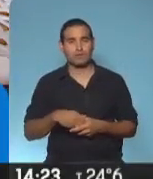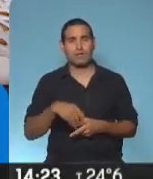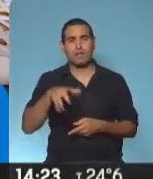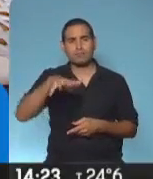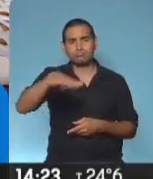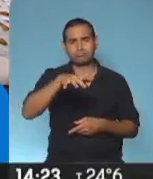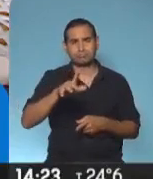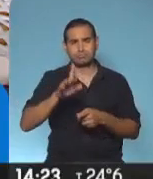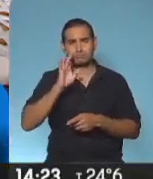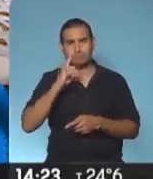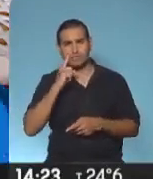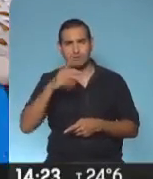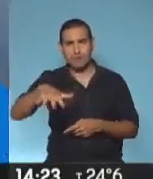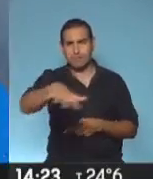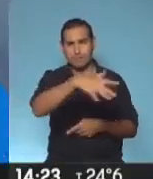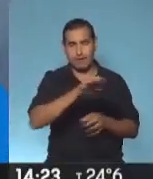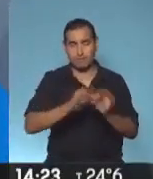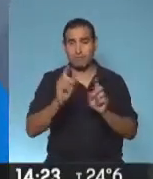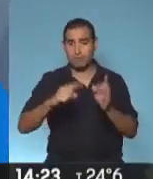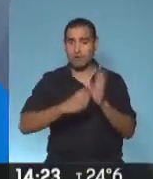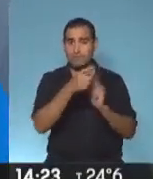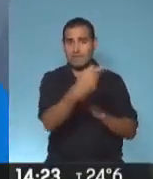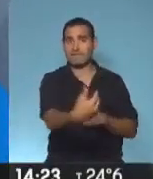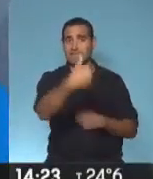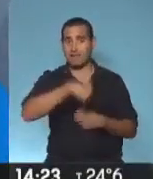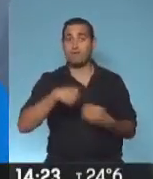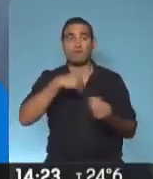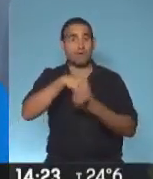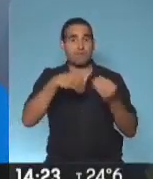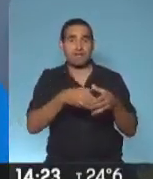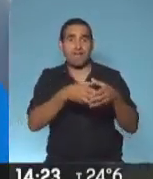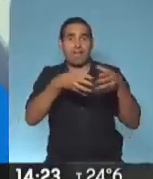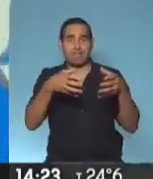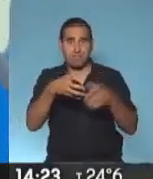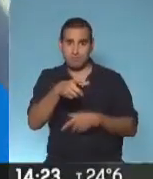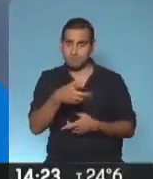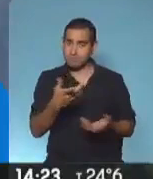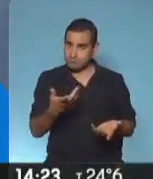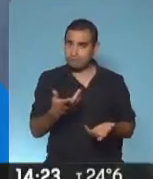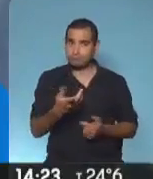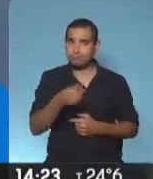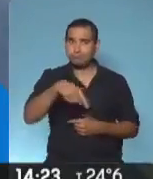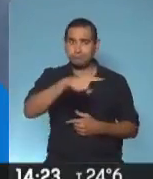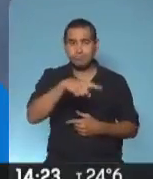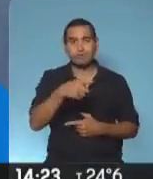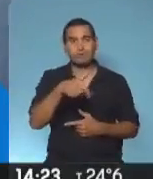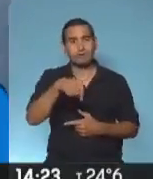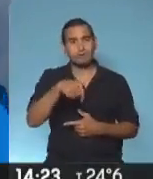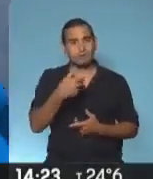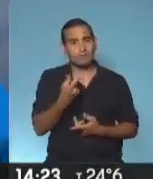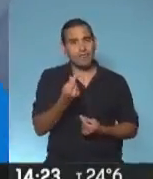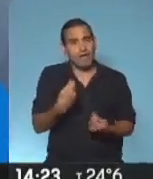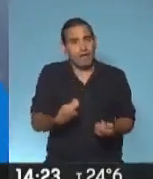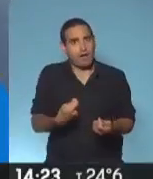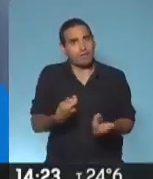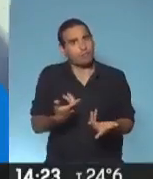municipios limítrofes, incluso de Capital Federal, porque aquellas familias numerosas, parece que no, pero este ahorro